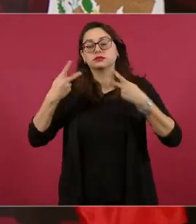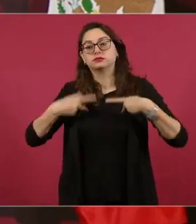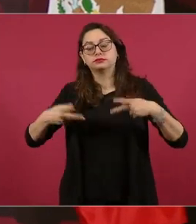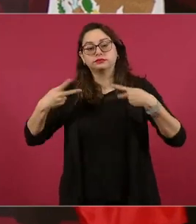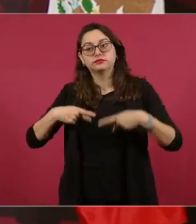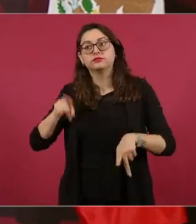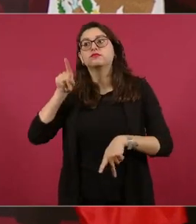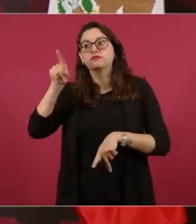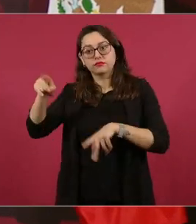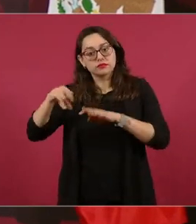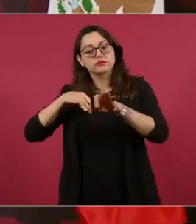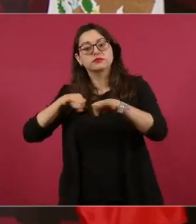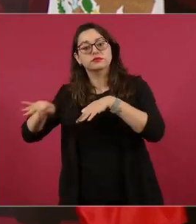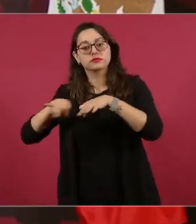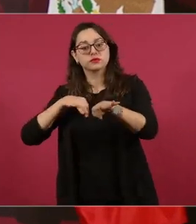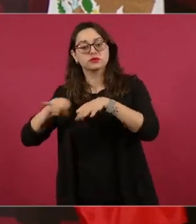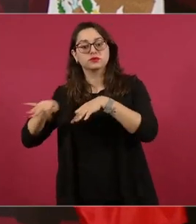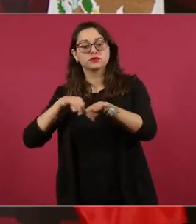trabajando